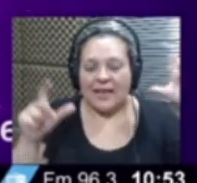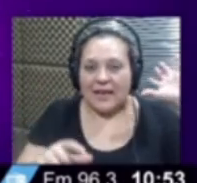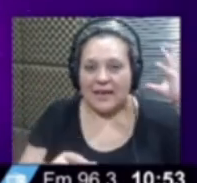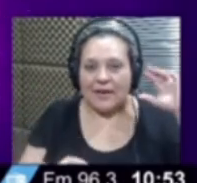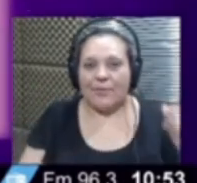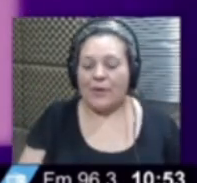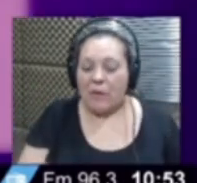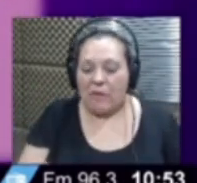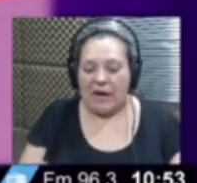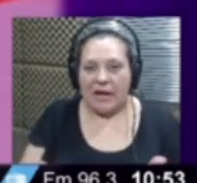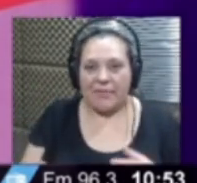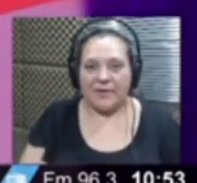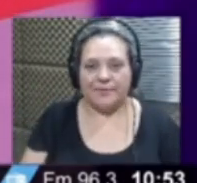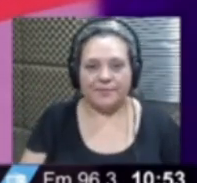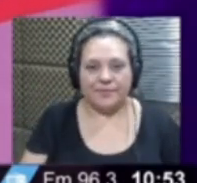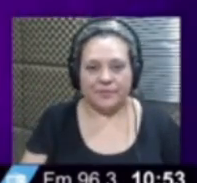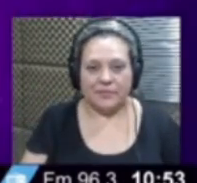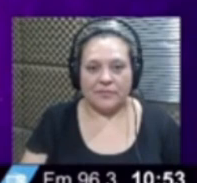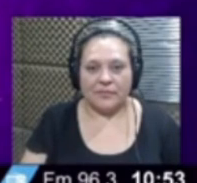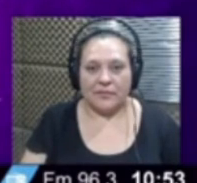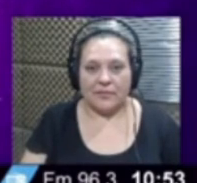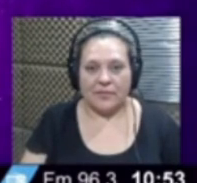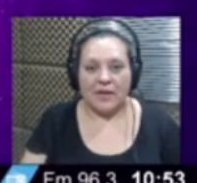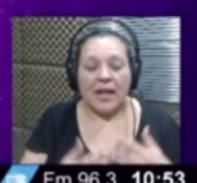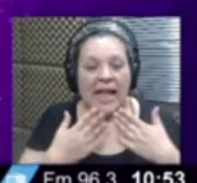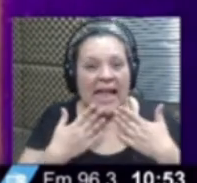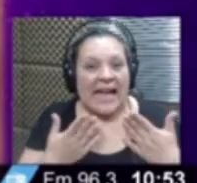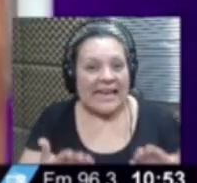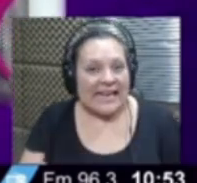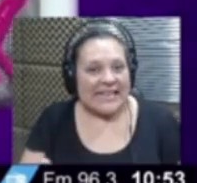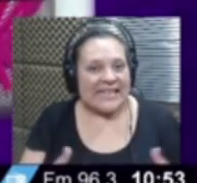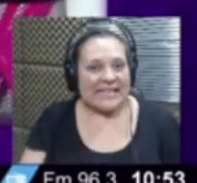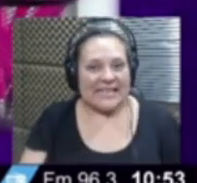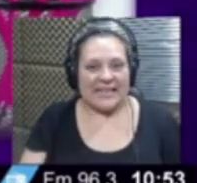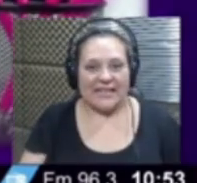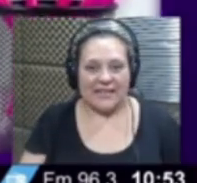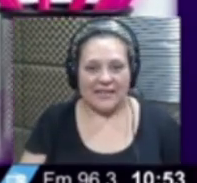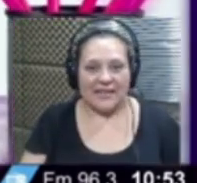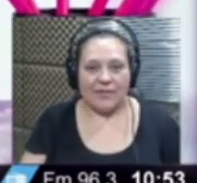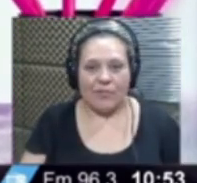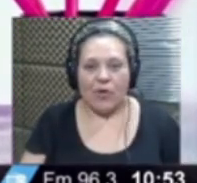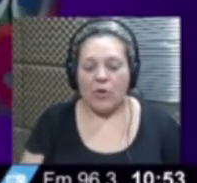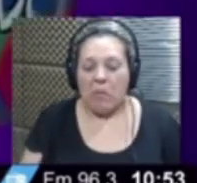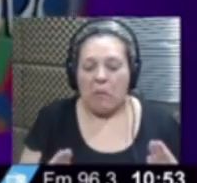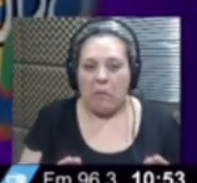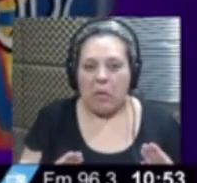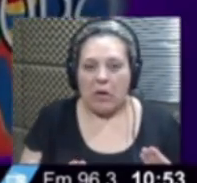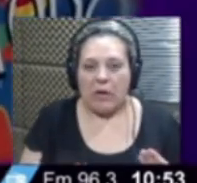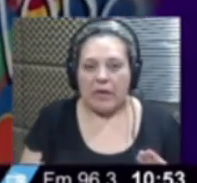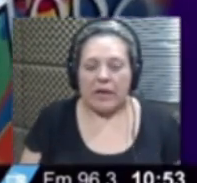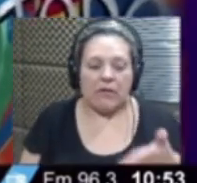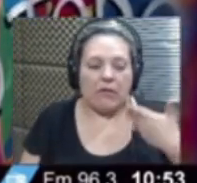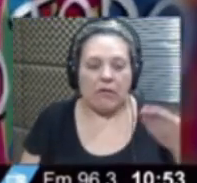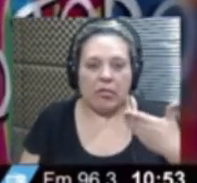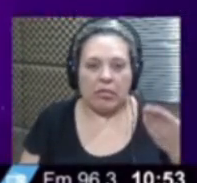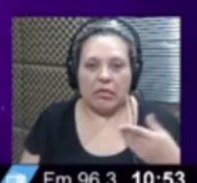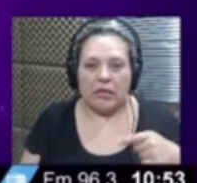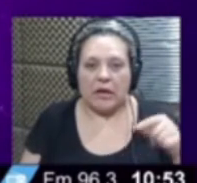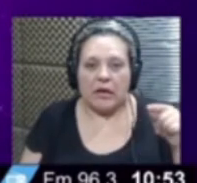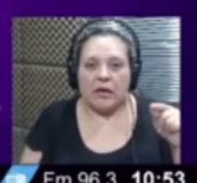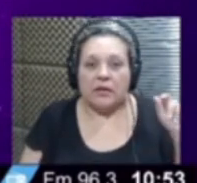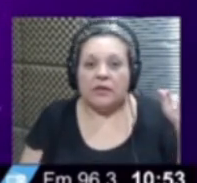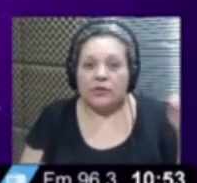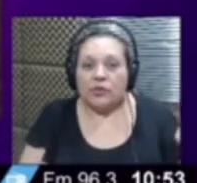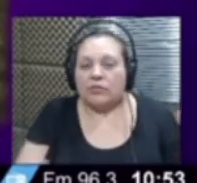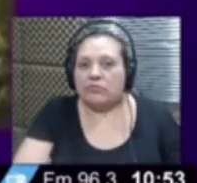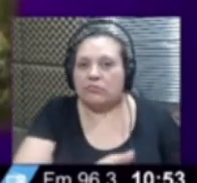bueno, y también muy con mucha, digamos, ganas de comunicar todo lo que ustedes están